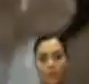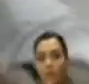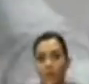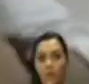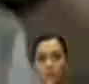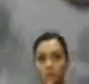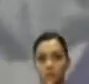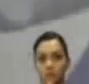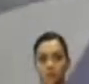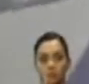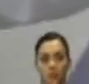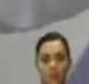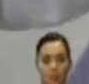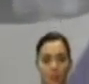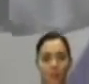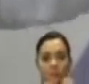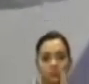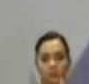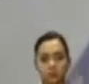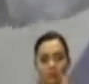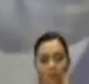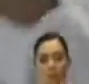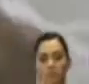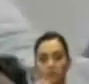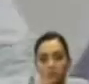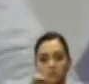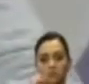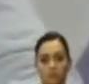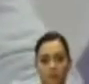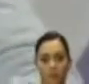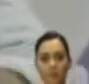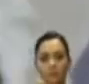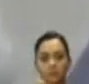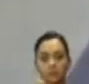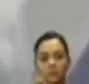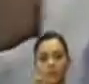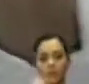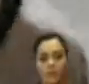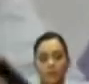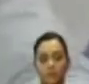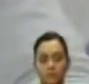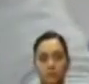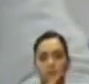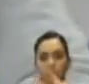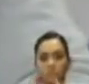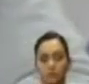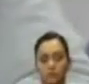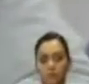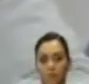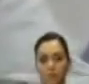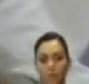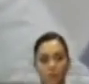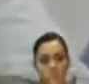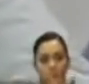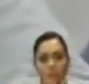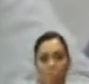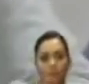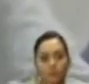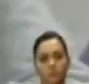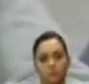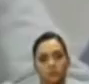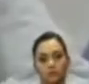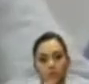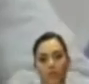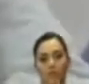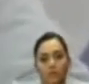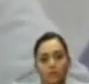hasta Babahoyo, Vince, Daule, dependiendo la ruta que tome, el río Babahoyo, el río Daule, etc. Entonces, este es el inicio,